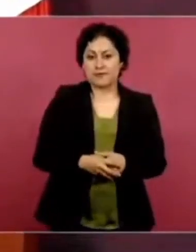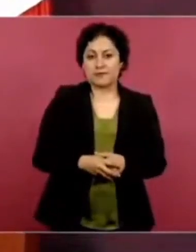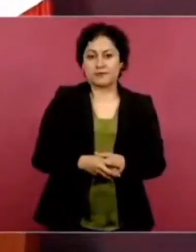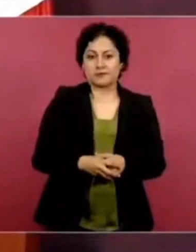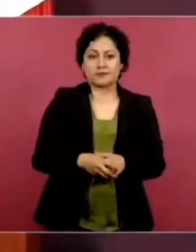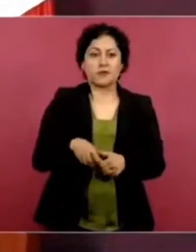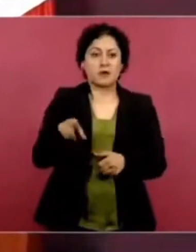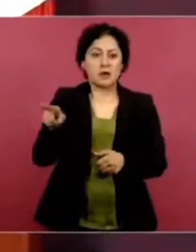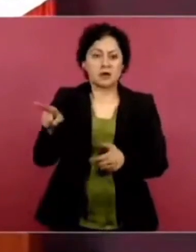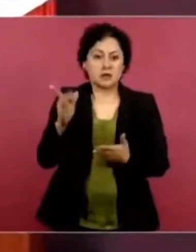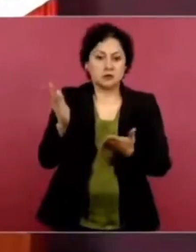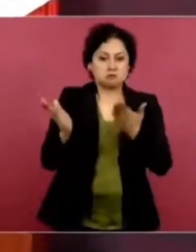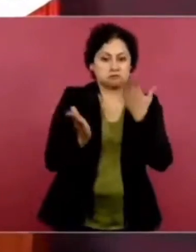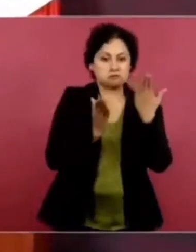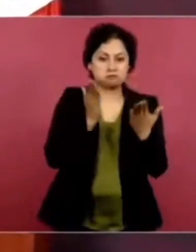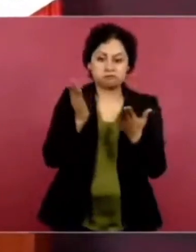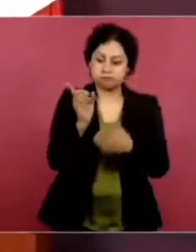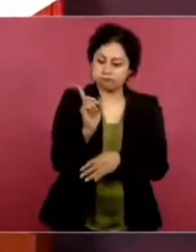doctorado,